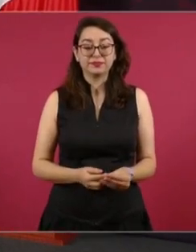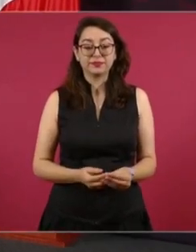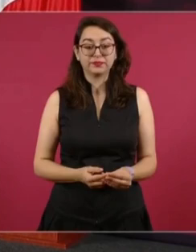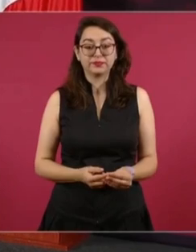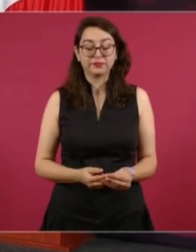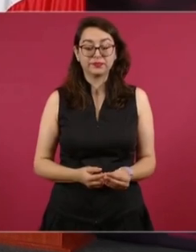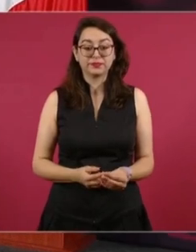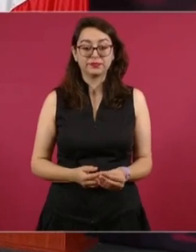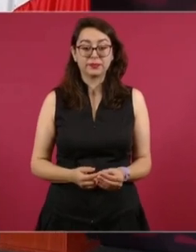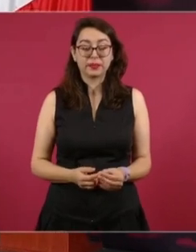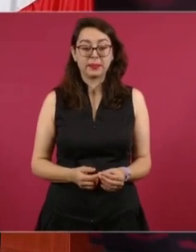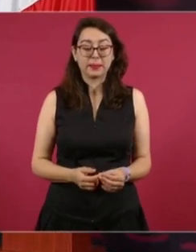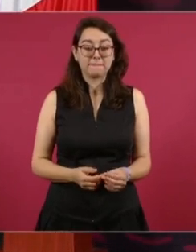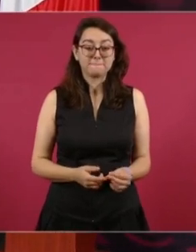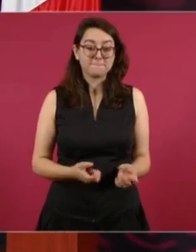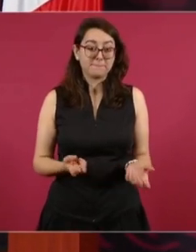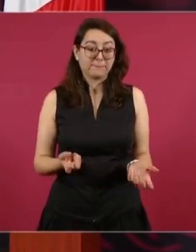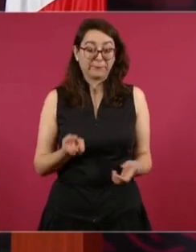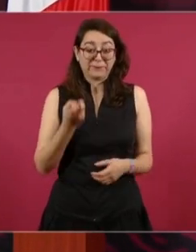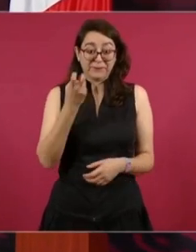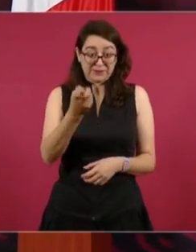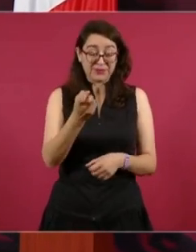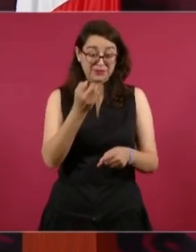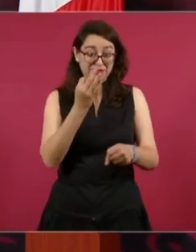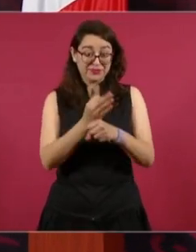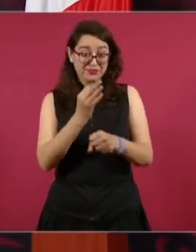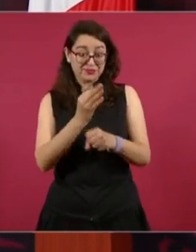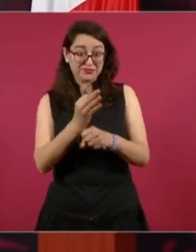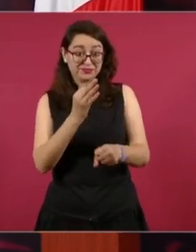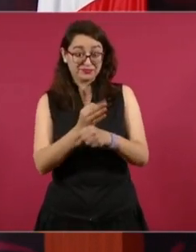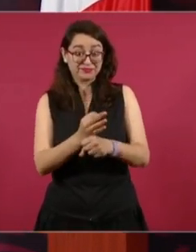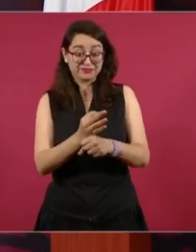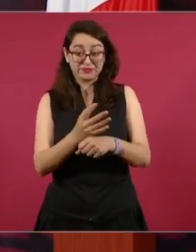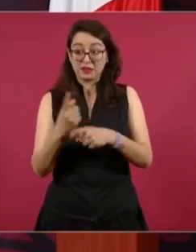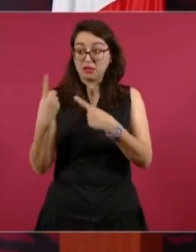Es una de las cosas que están ahora resolviendo.